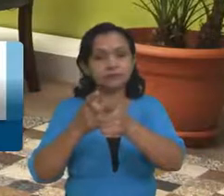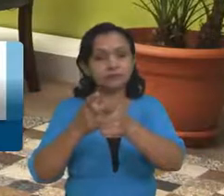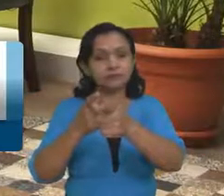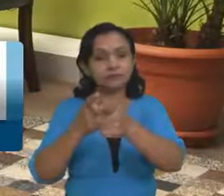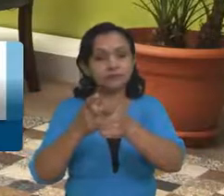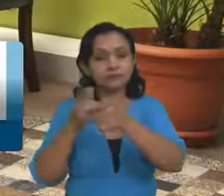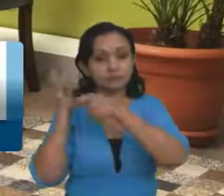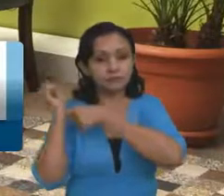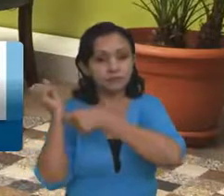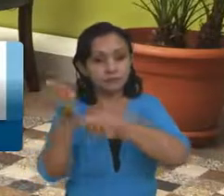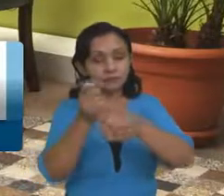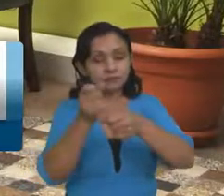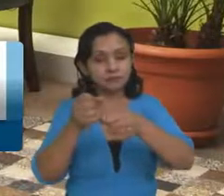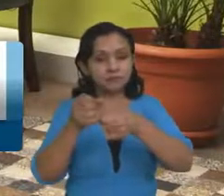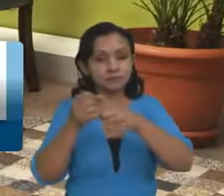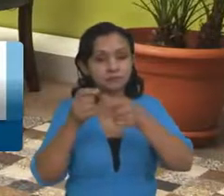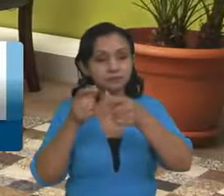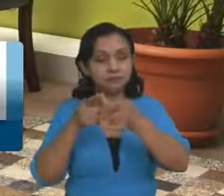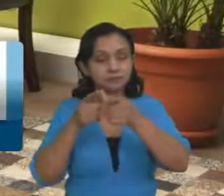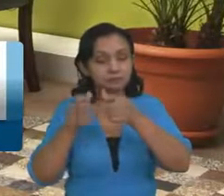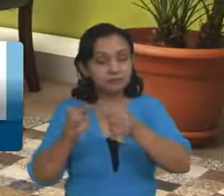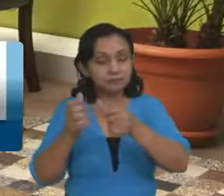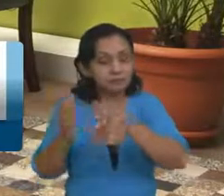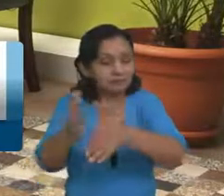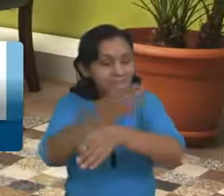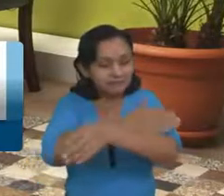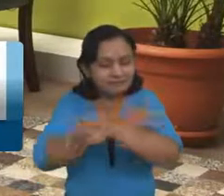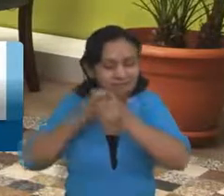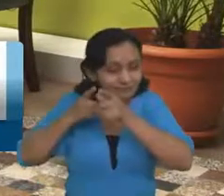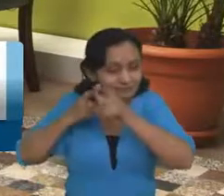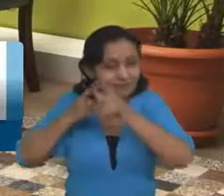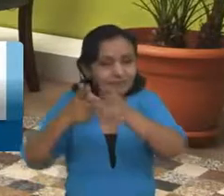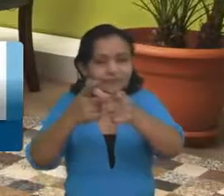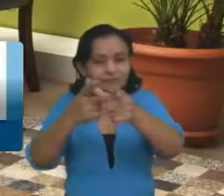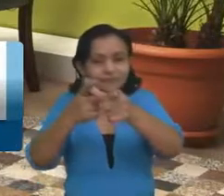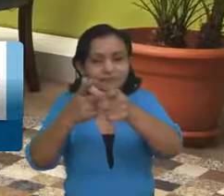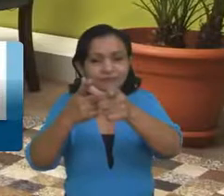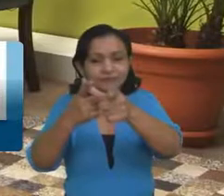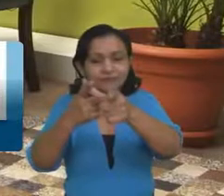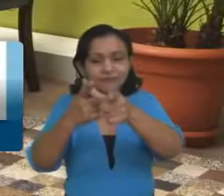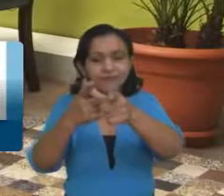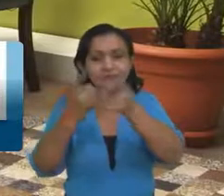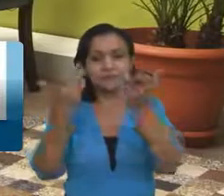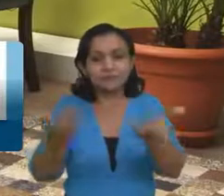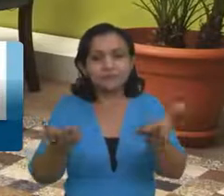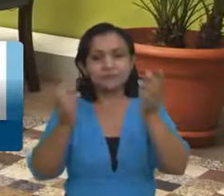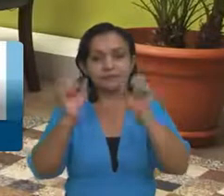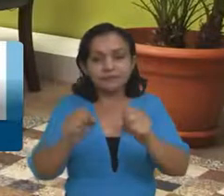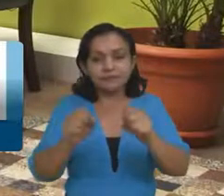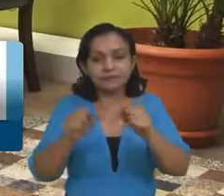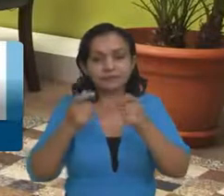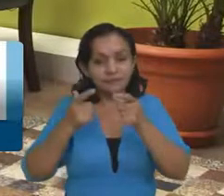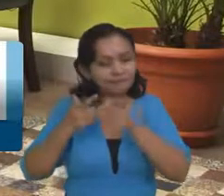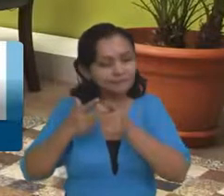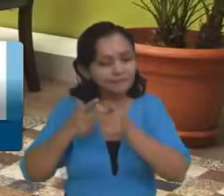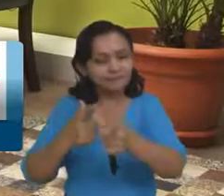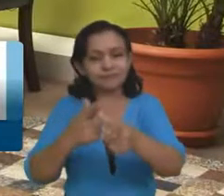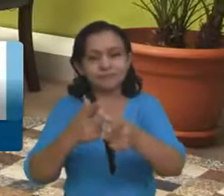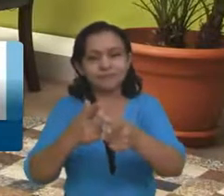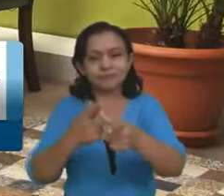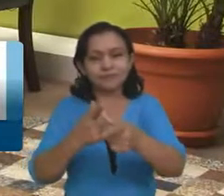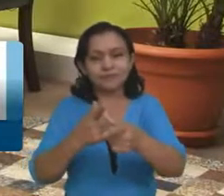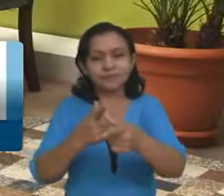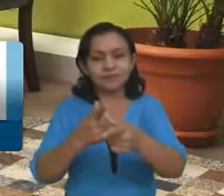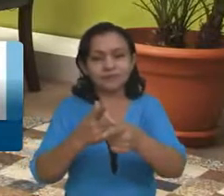un batazo que no es muy fuerte, ellos quieren llegar antes que la bola llegue a la primera base y la echan toda. Sí. De